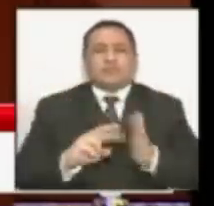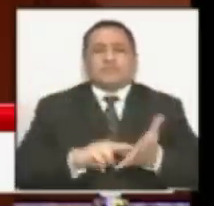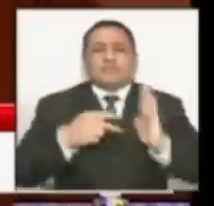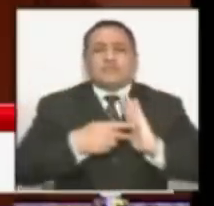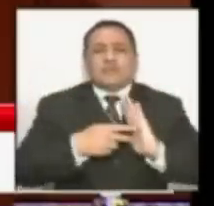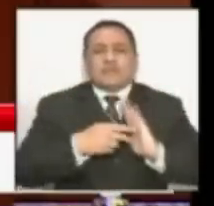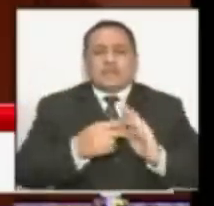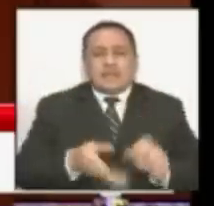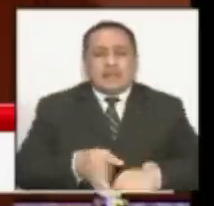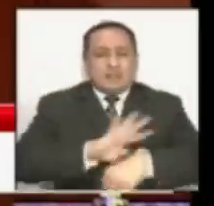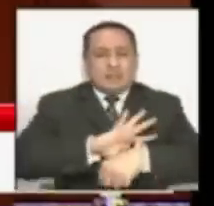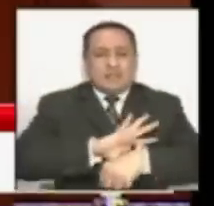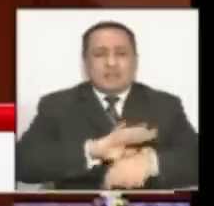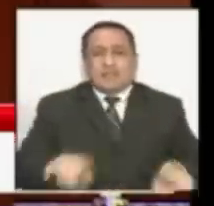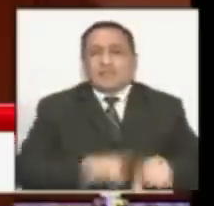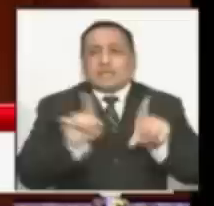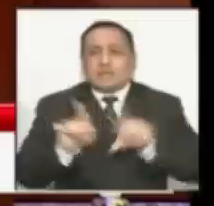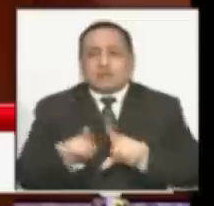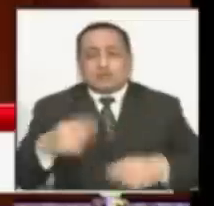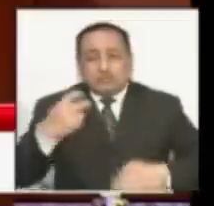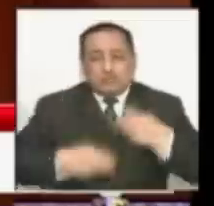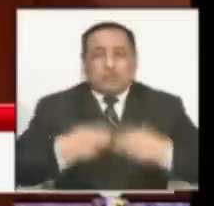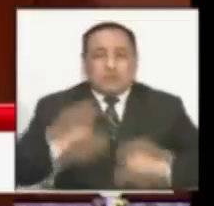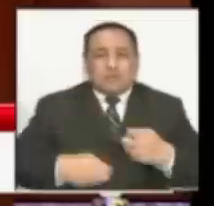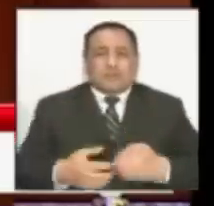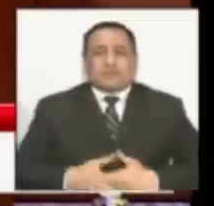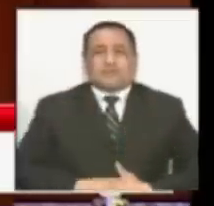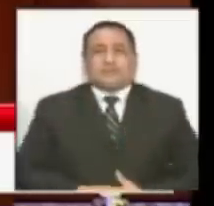a la pandemia y sus consecuencias.